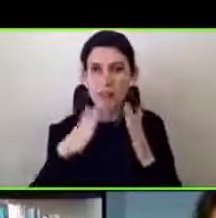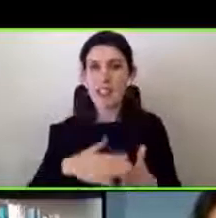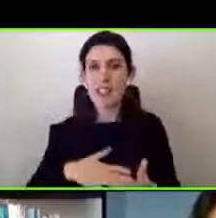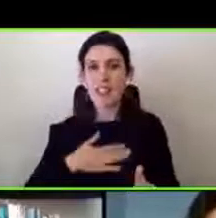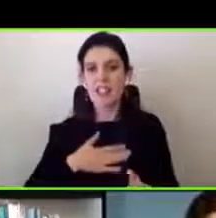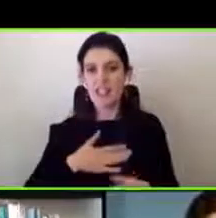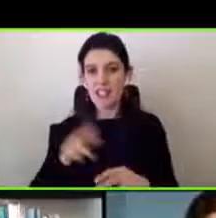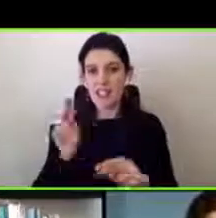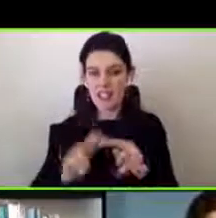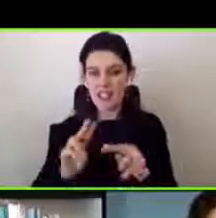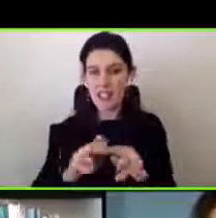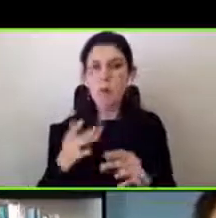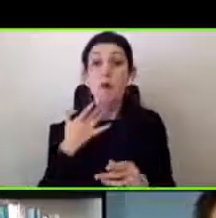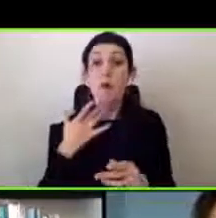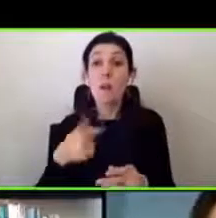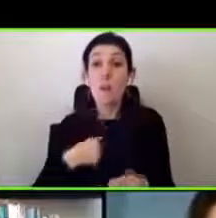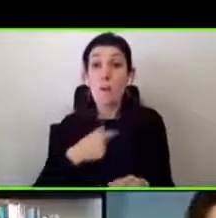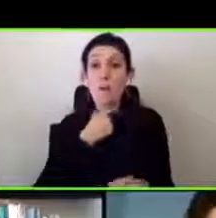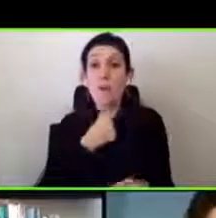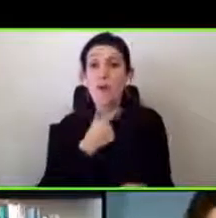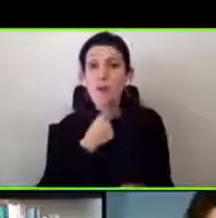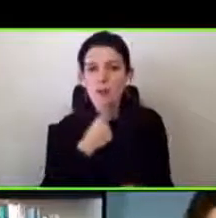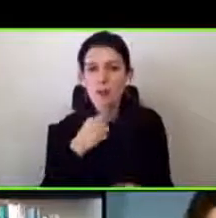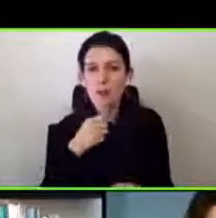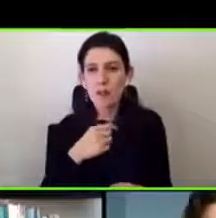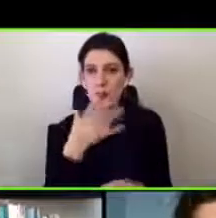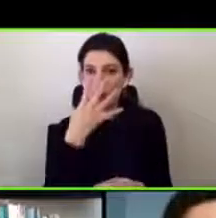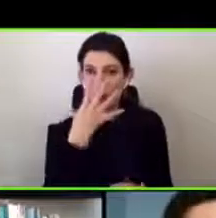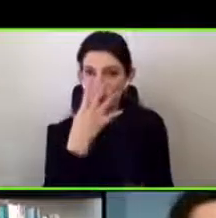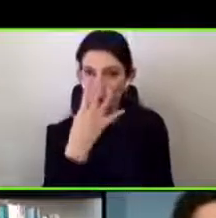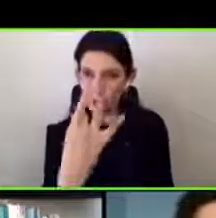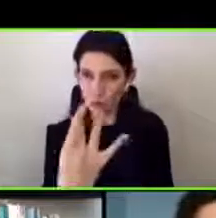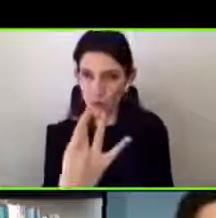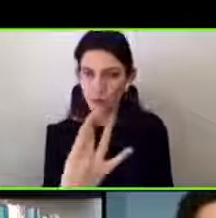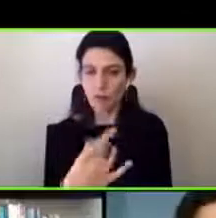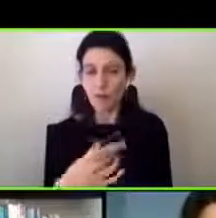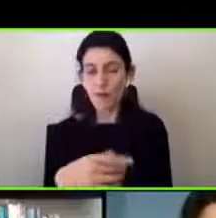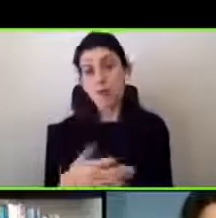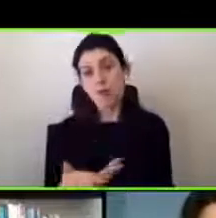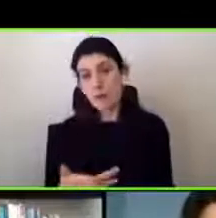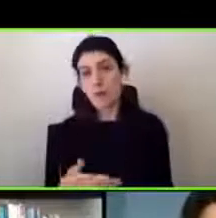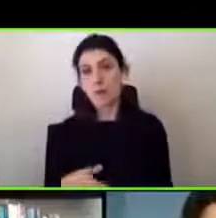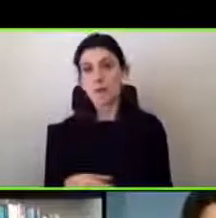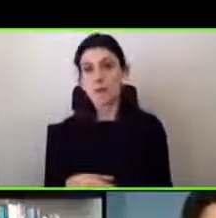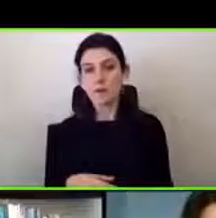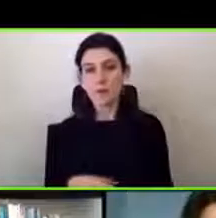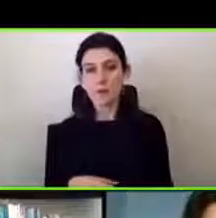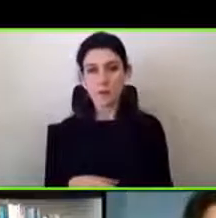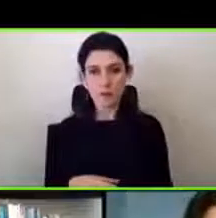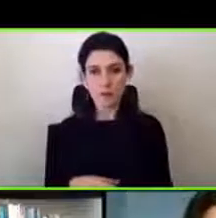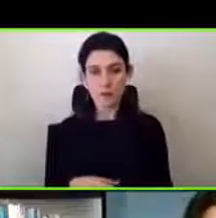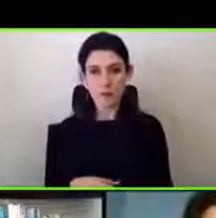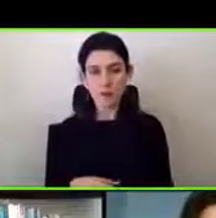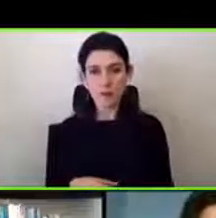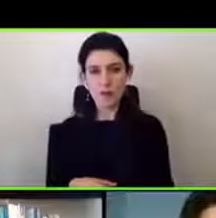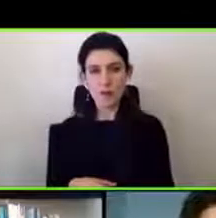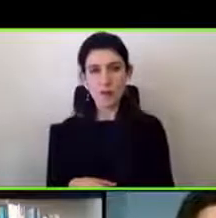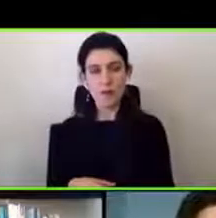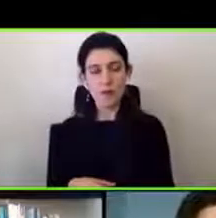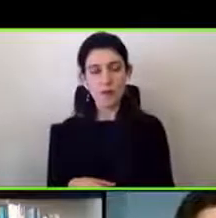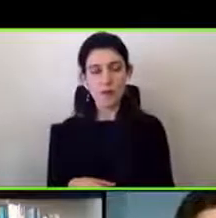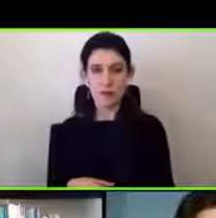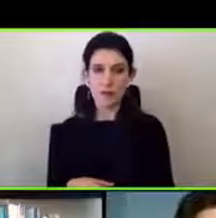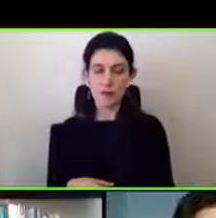cosas porque me gustan, porque me atrae. Y luego dejamos, ¿no es cierto?, la emoción, la